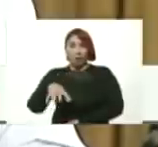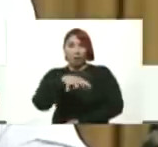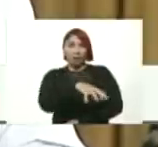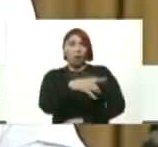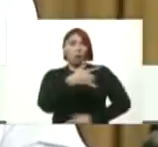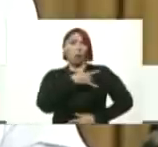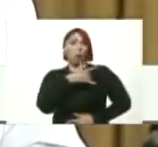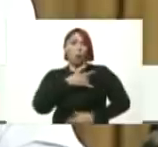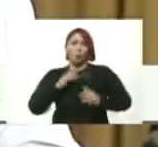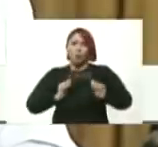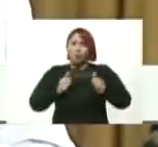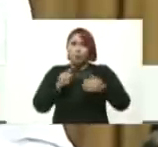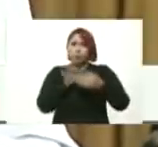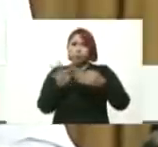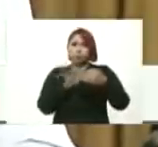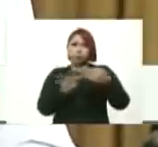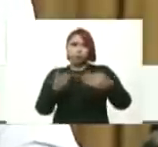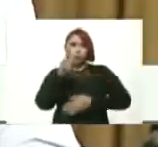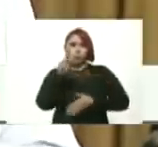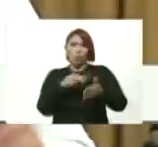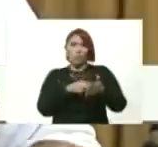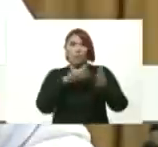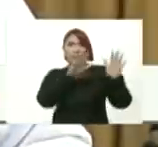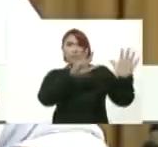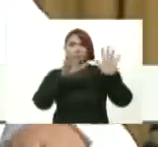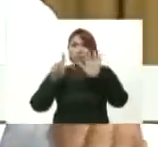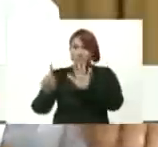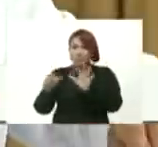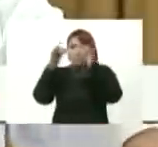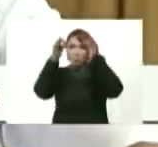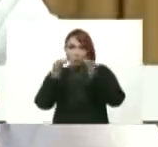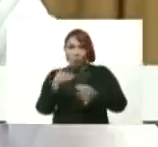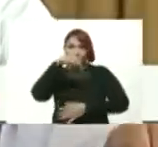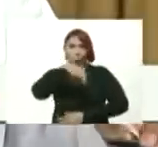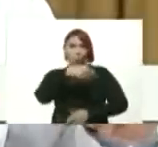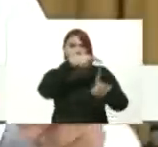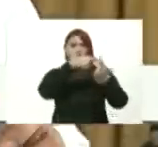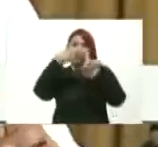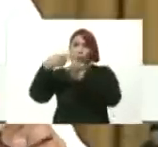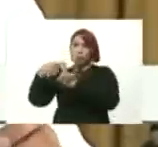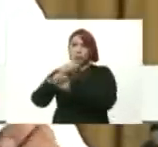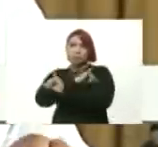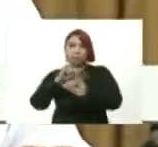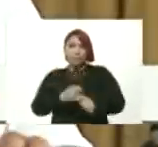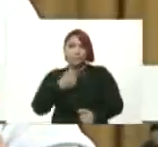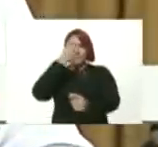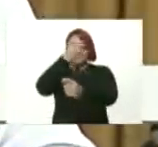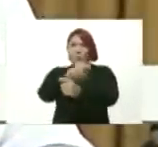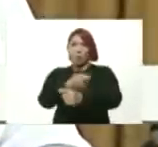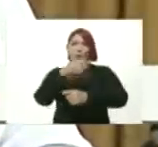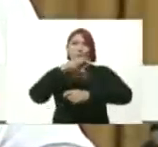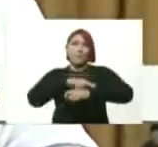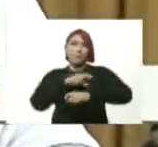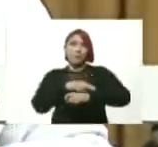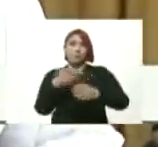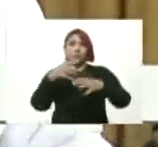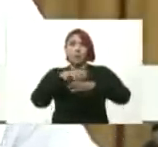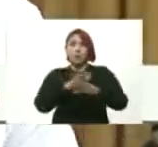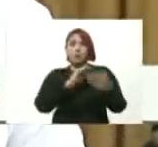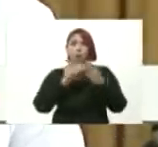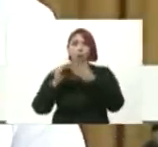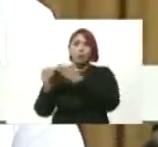comenzó a funcionar en el 2016 formalmente y ya hoy presidente sumando las primeras promociones de medicina integral comunitaria tenemos